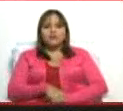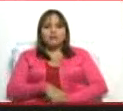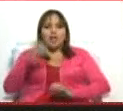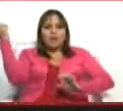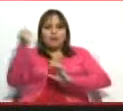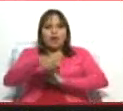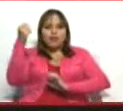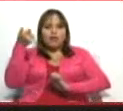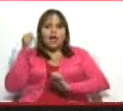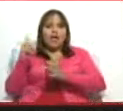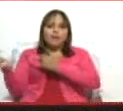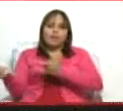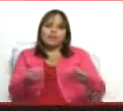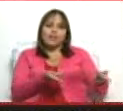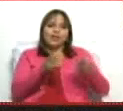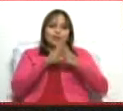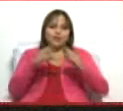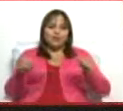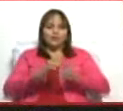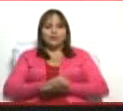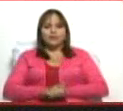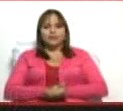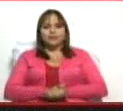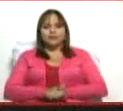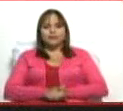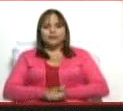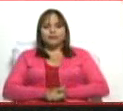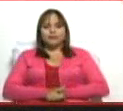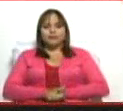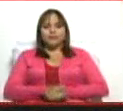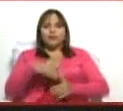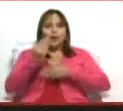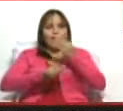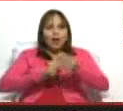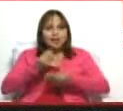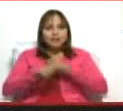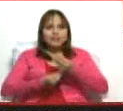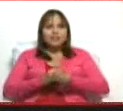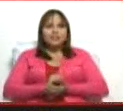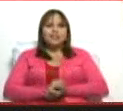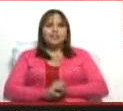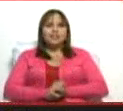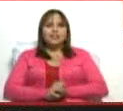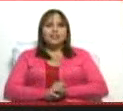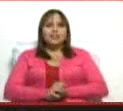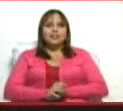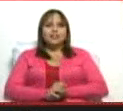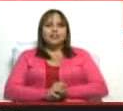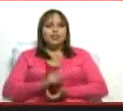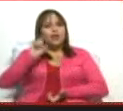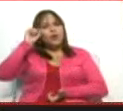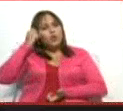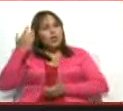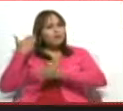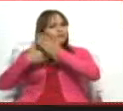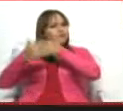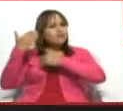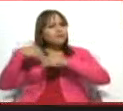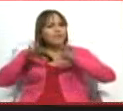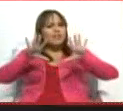Ha invitado a todas y todos a hacer un programa, recordar estos 10 años, un